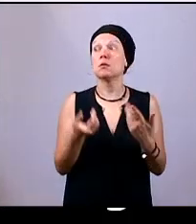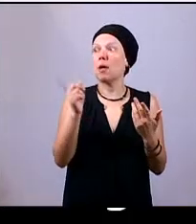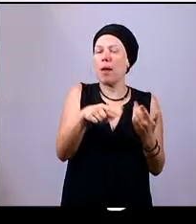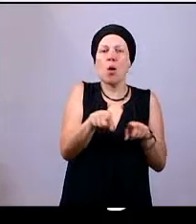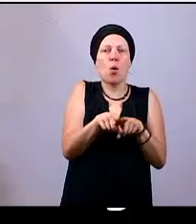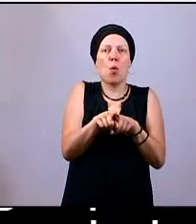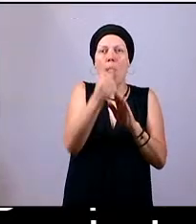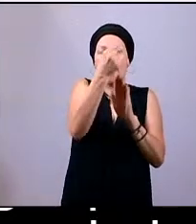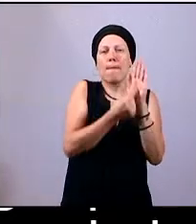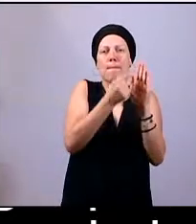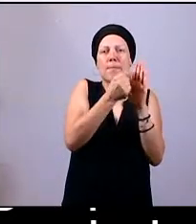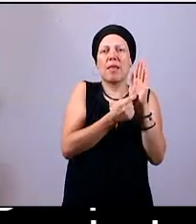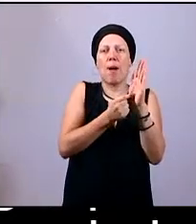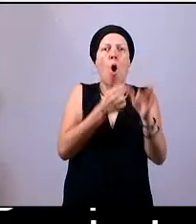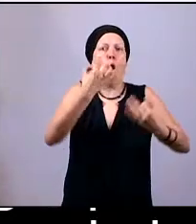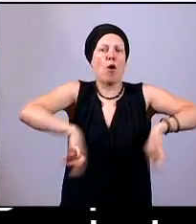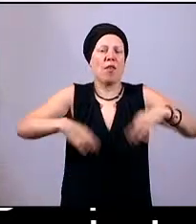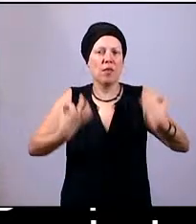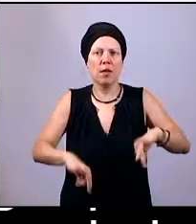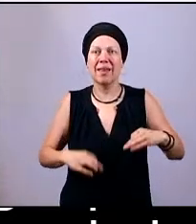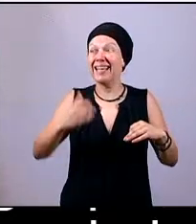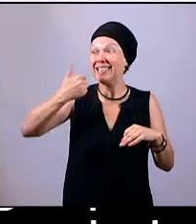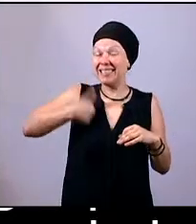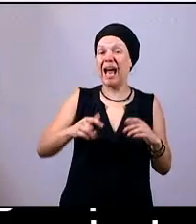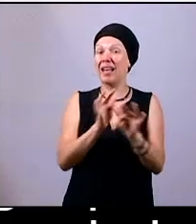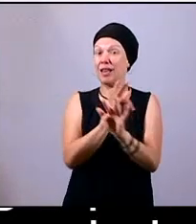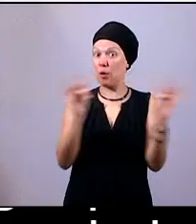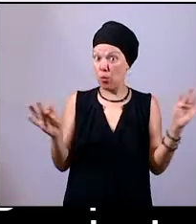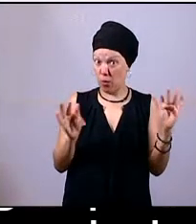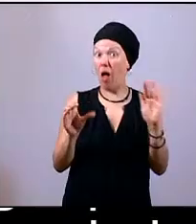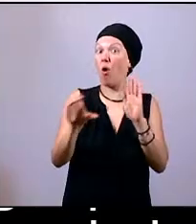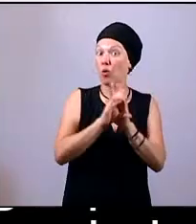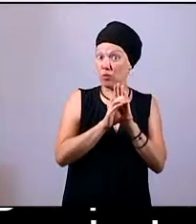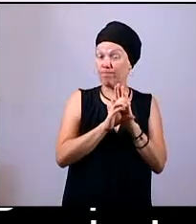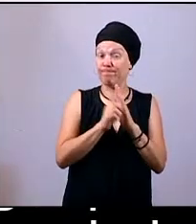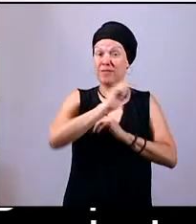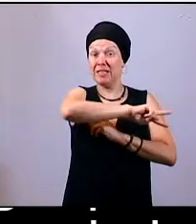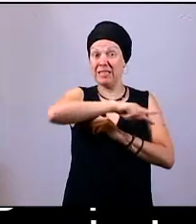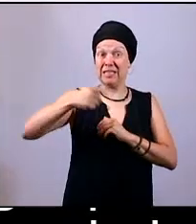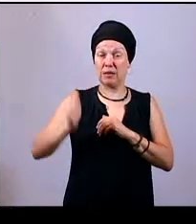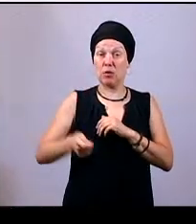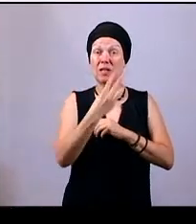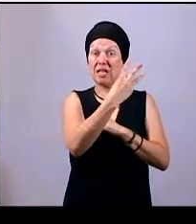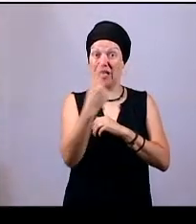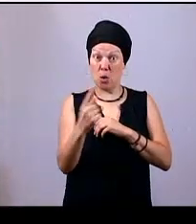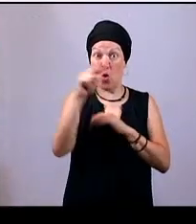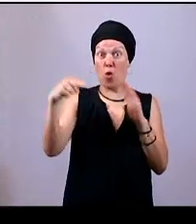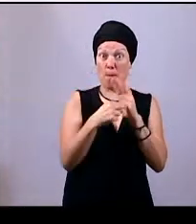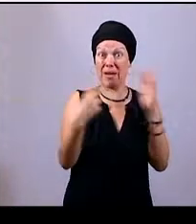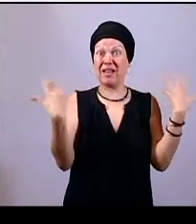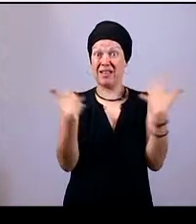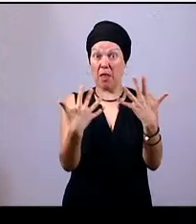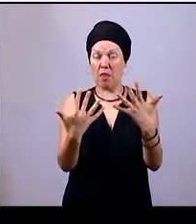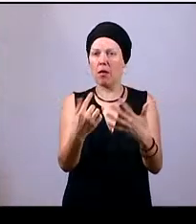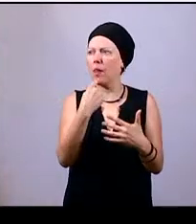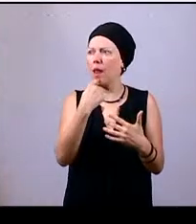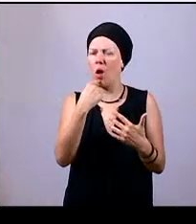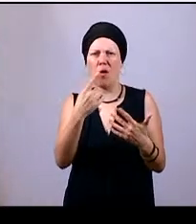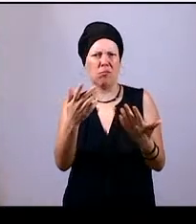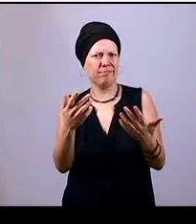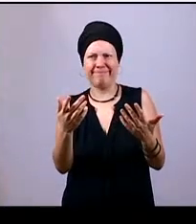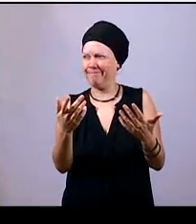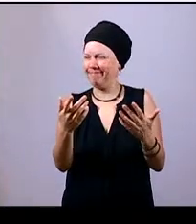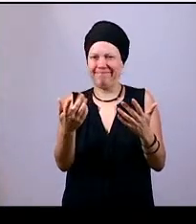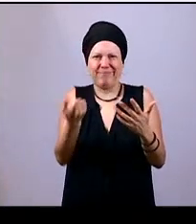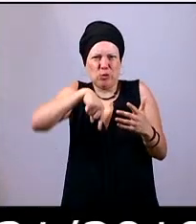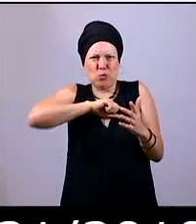ese principio de ordinalidad que ya el Tribunal Constitucional en la sentencia 31/2010 dijo que no tenía cabida en